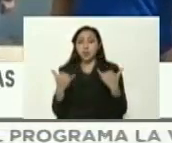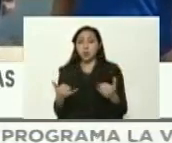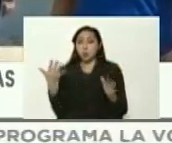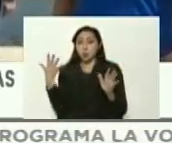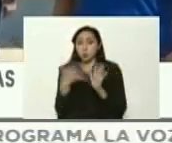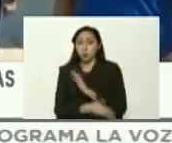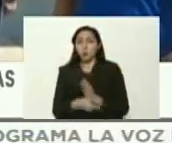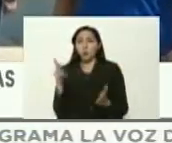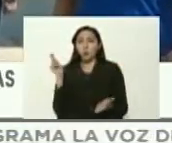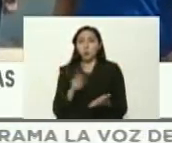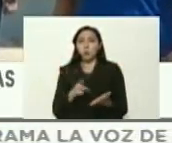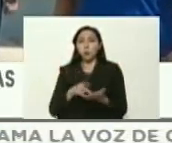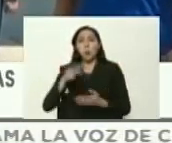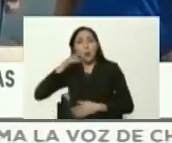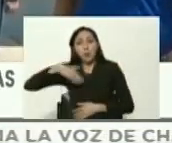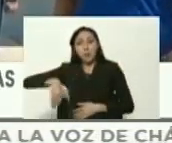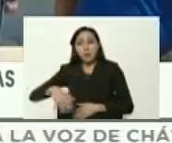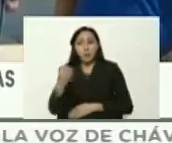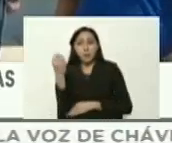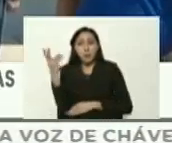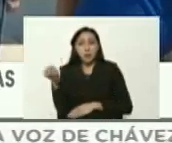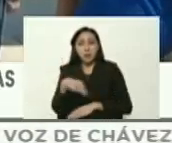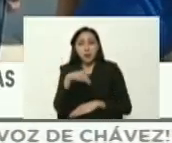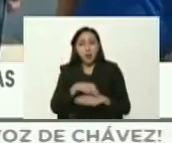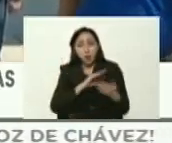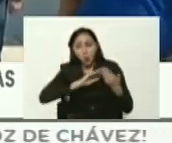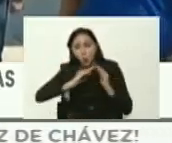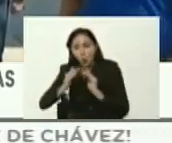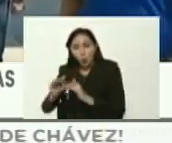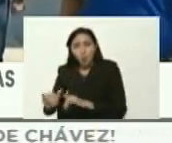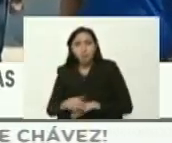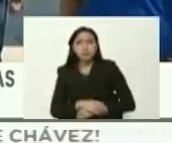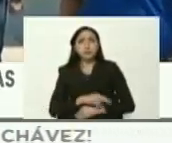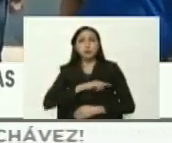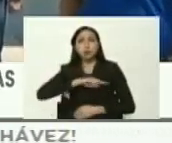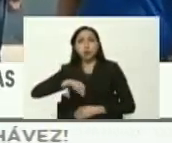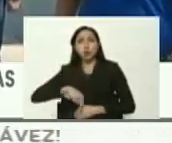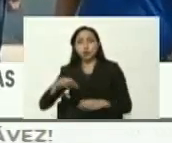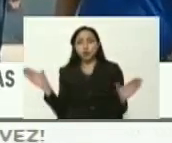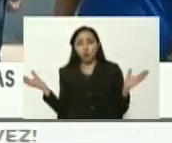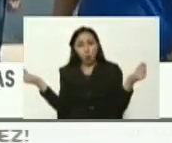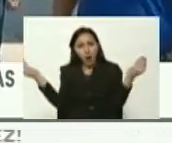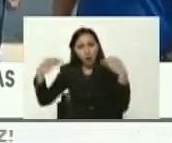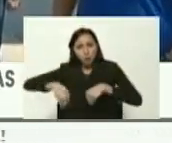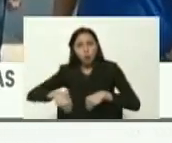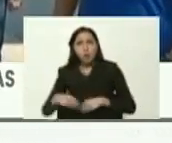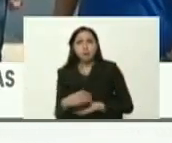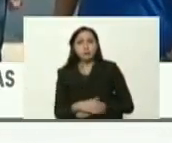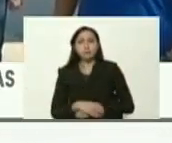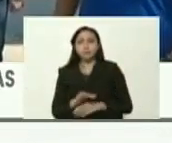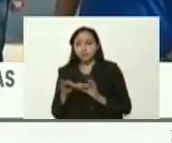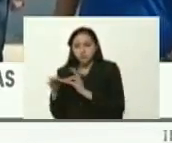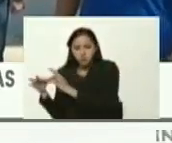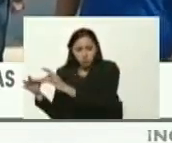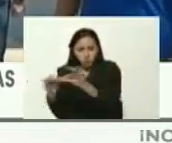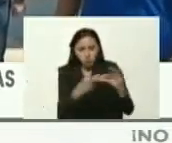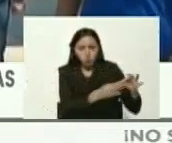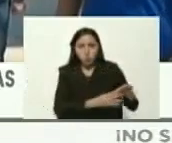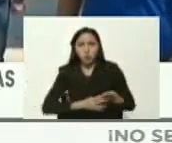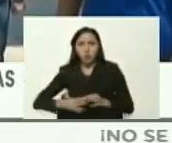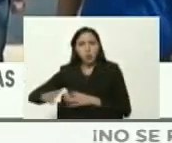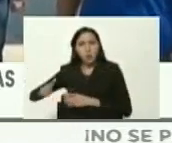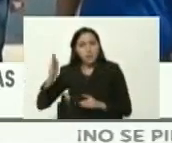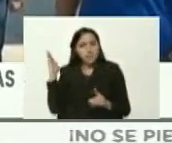la participación del pueblo en asambleas bicentenarias comunitarias, nos hemos ido organizando de manera conjunta para cumplir con esa línea